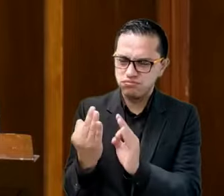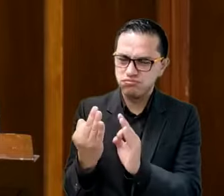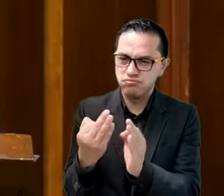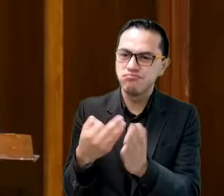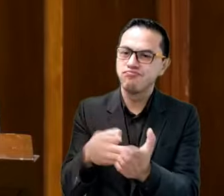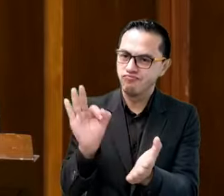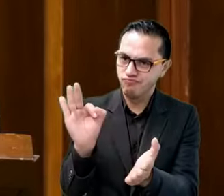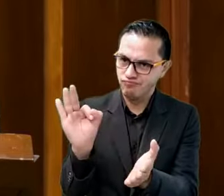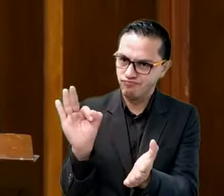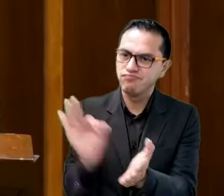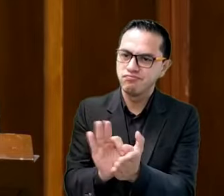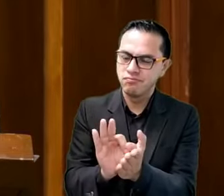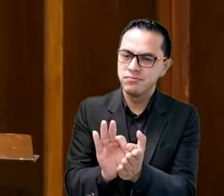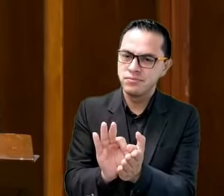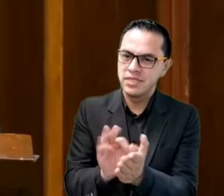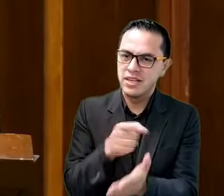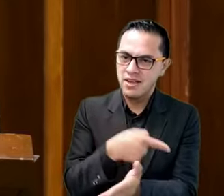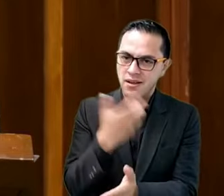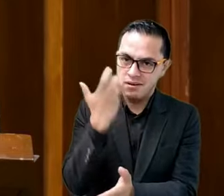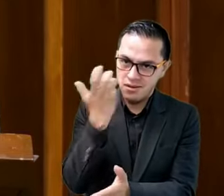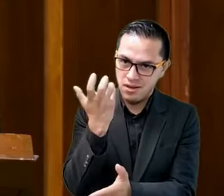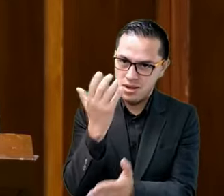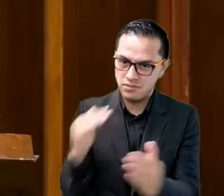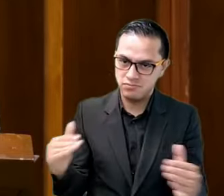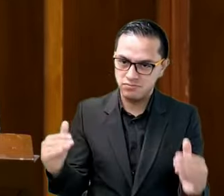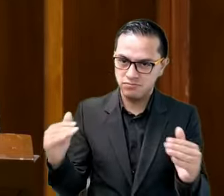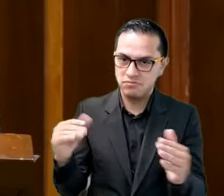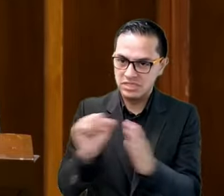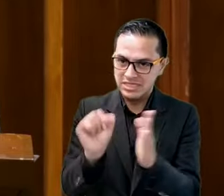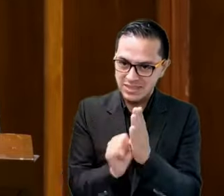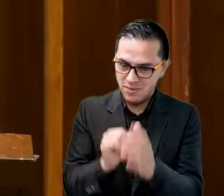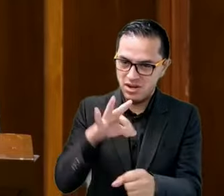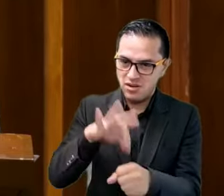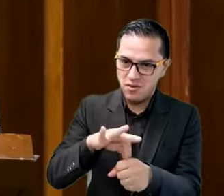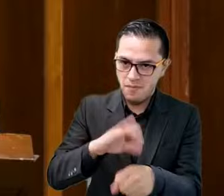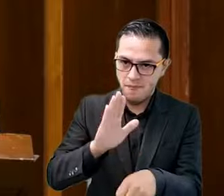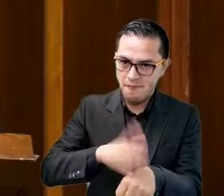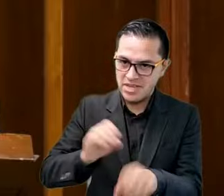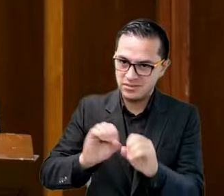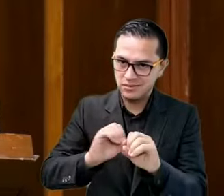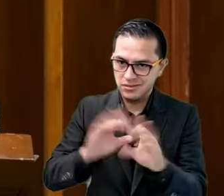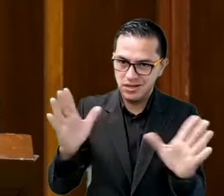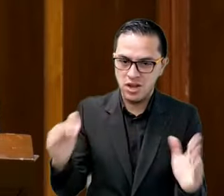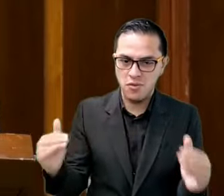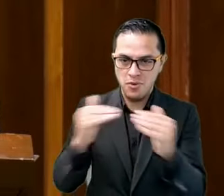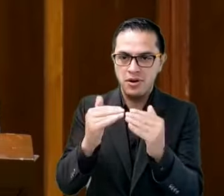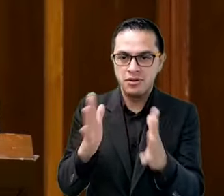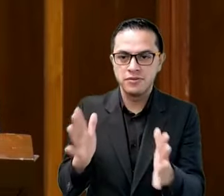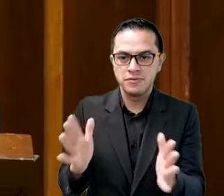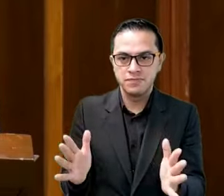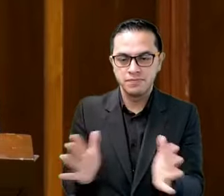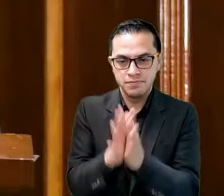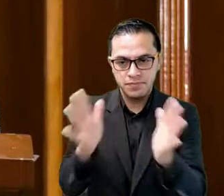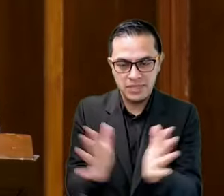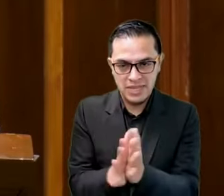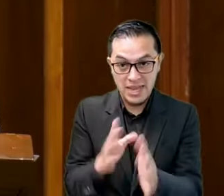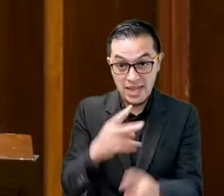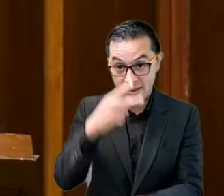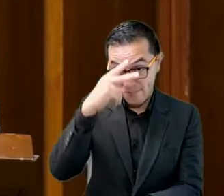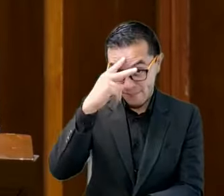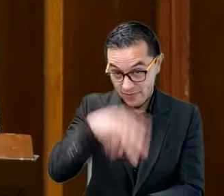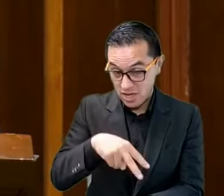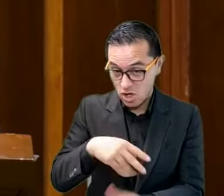transparente y democrático México no habría avanzado hacia una democracia plural y